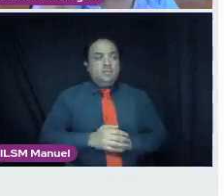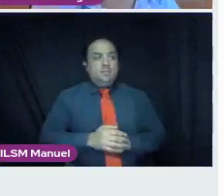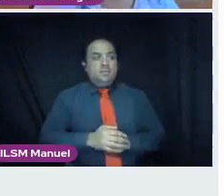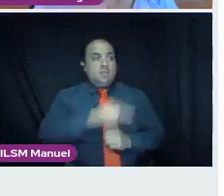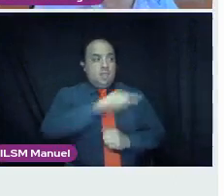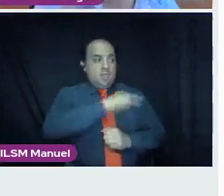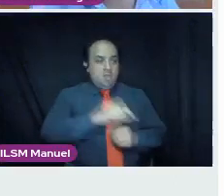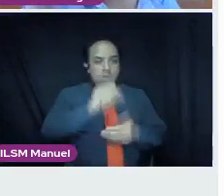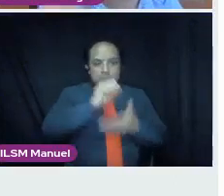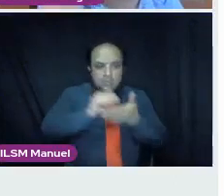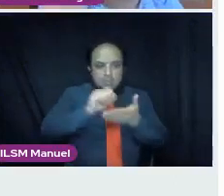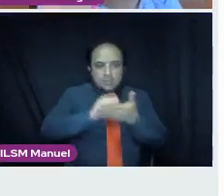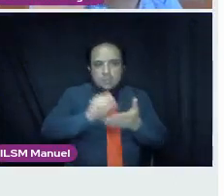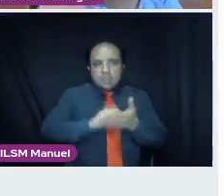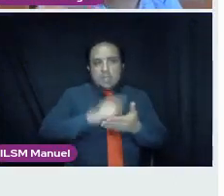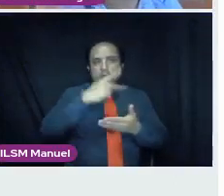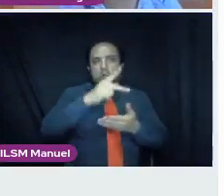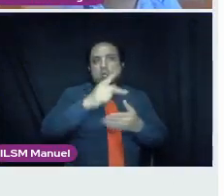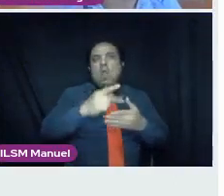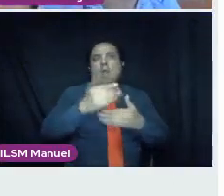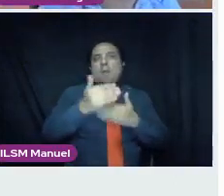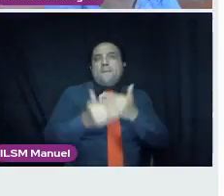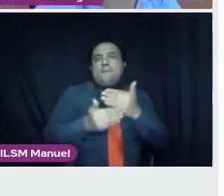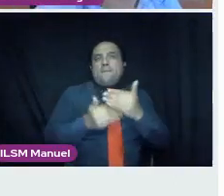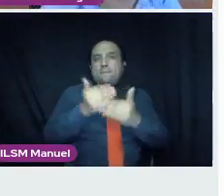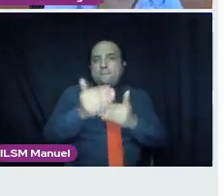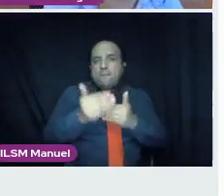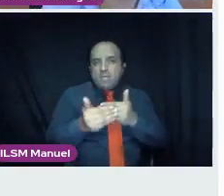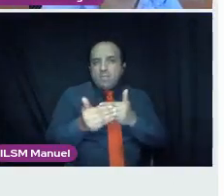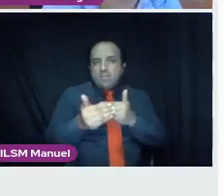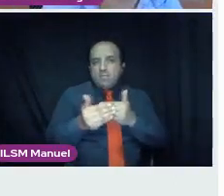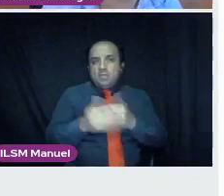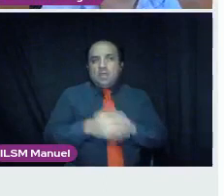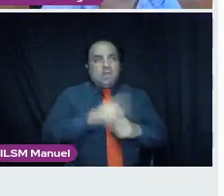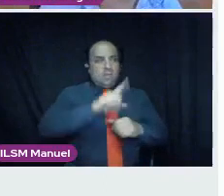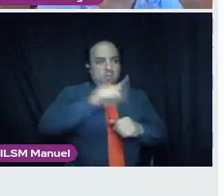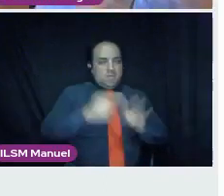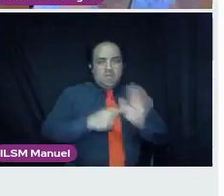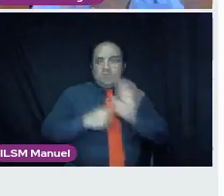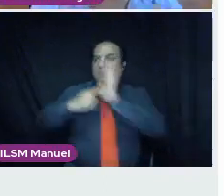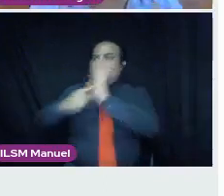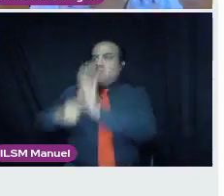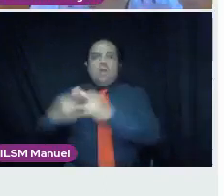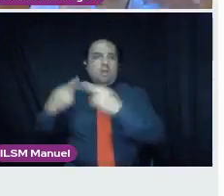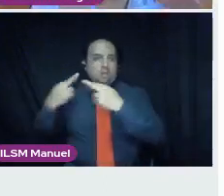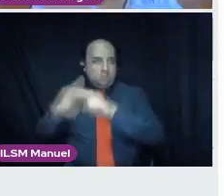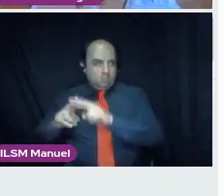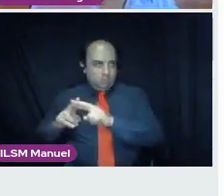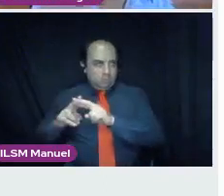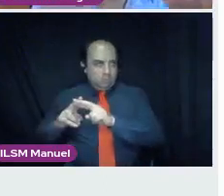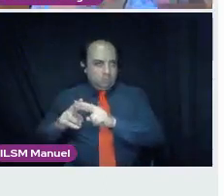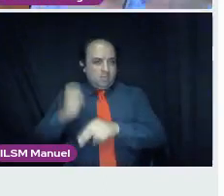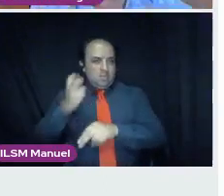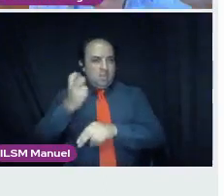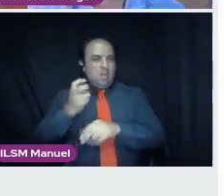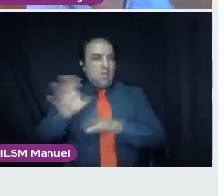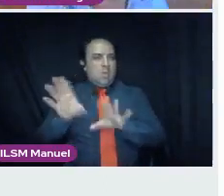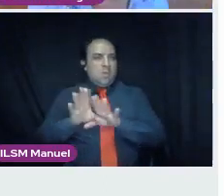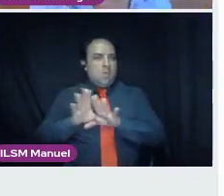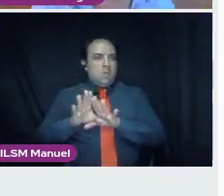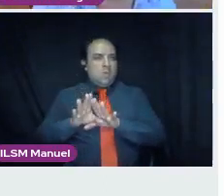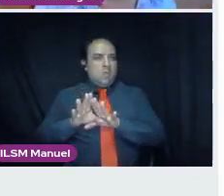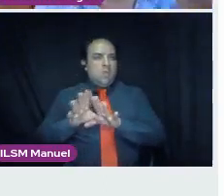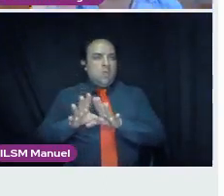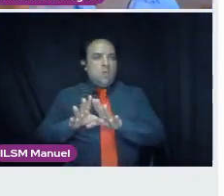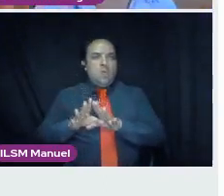avances y con ello también presentárselos al docente, ¿no? Como una extensión de lo que sucede en la escuela, en la